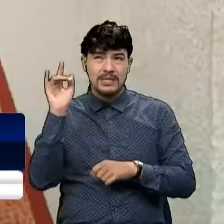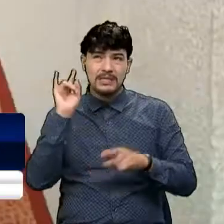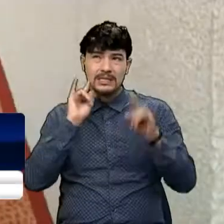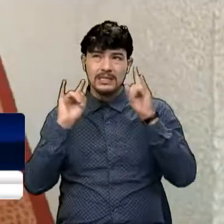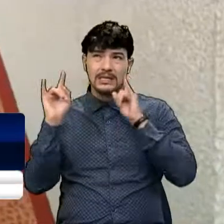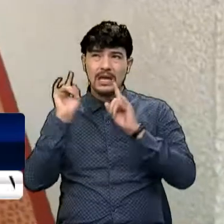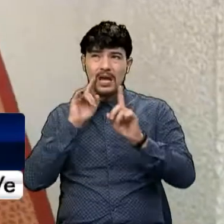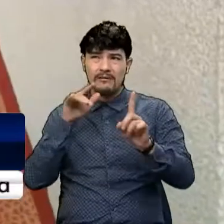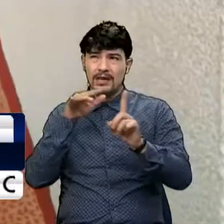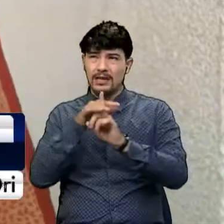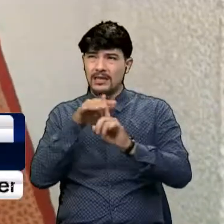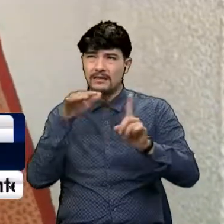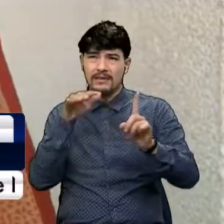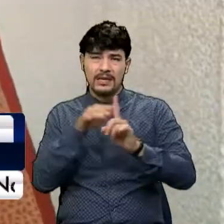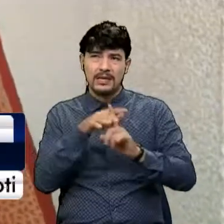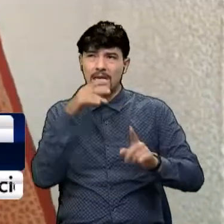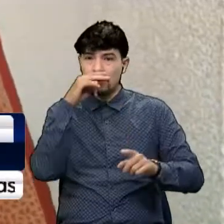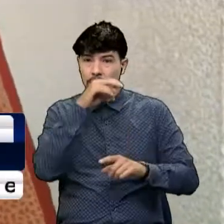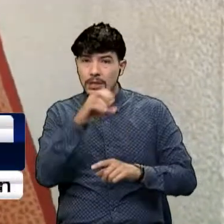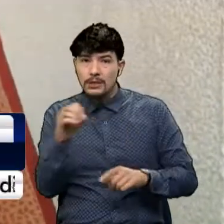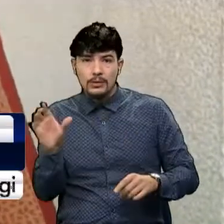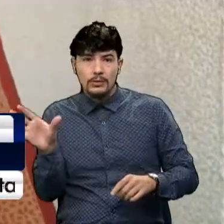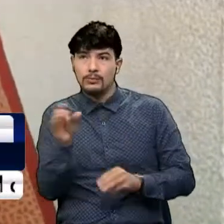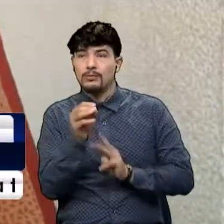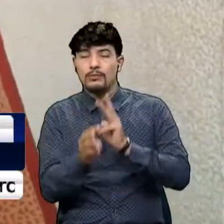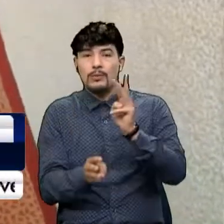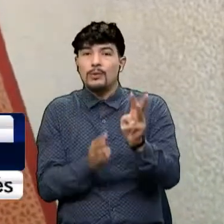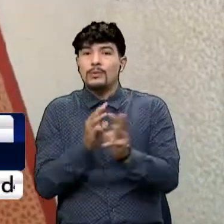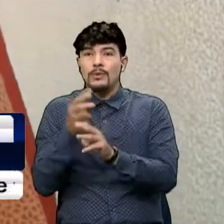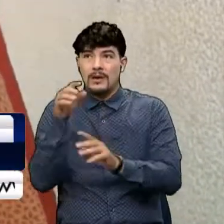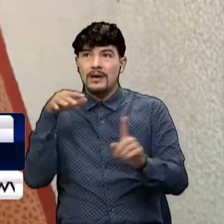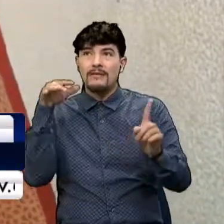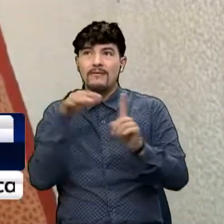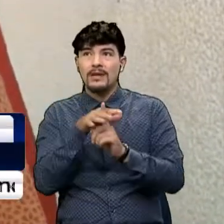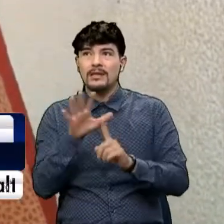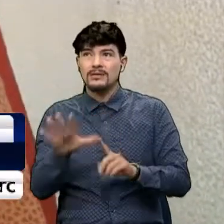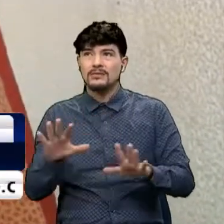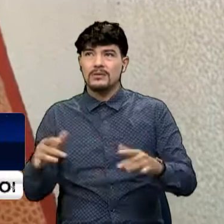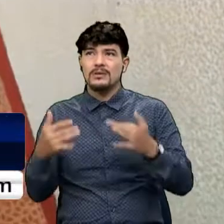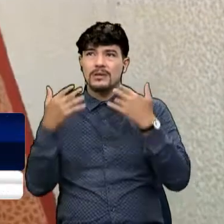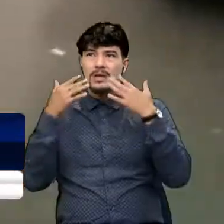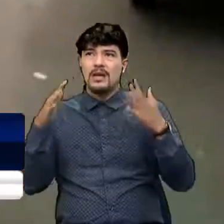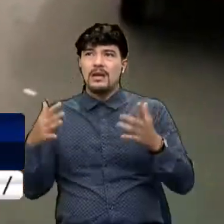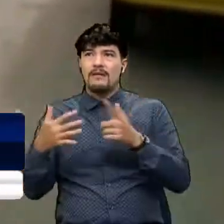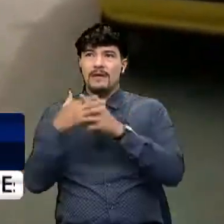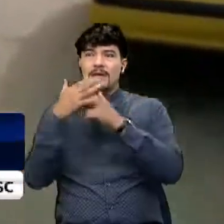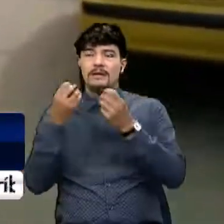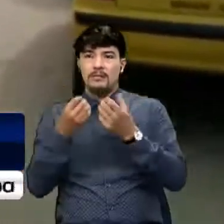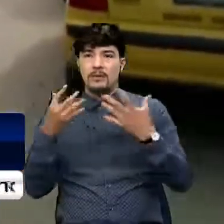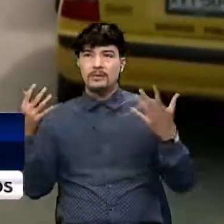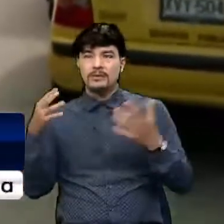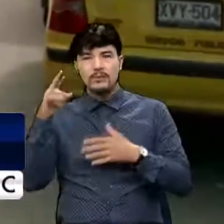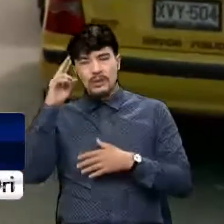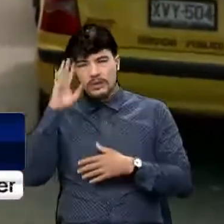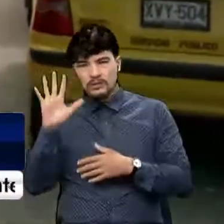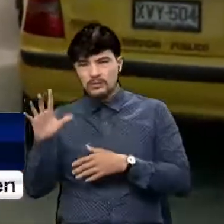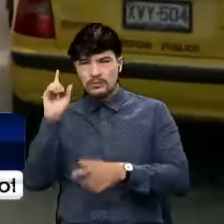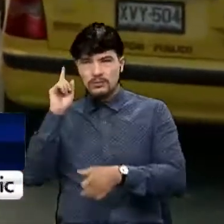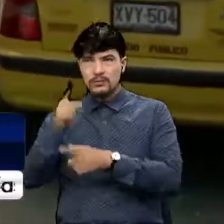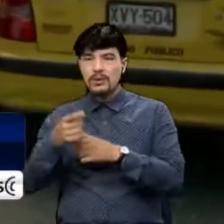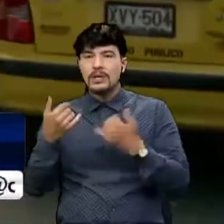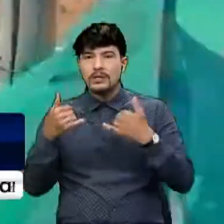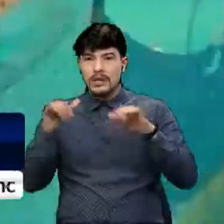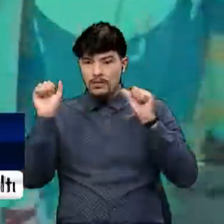afecta a todo el mundo a los niños a todo el mundo nos afecta la respiración lo afecta todo un fallo judicial da luz